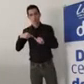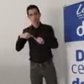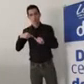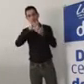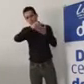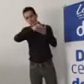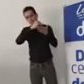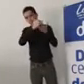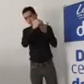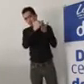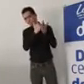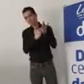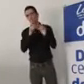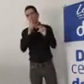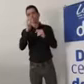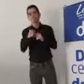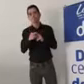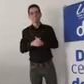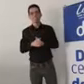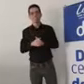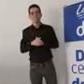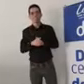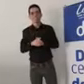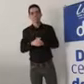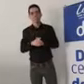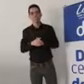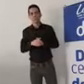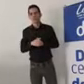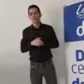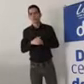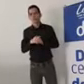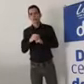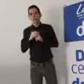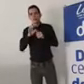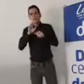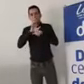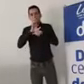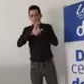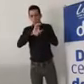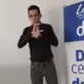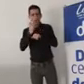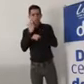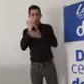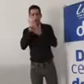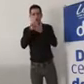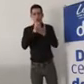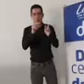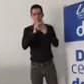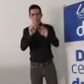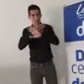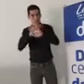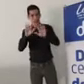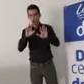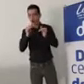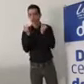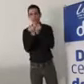sacar a un grupo guerrillero de la insurgencia y llevarlo a la vida civil, sino también es que los jóvenes puedan participar en política. Eso quedó en